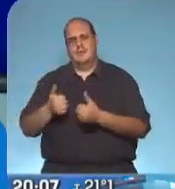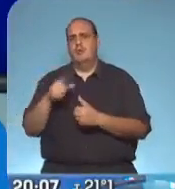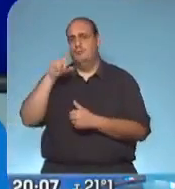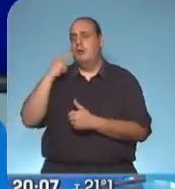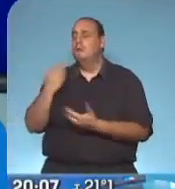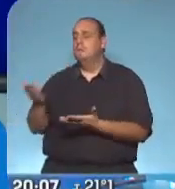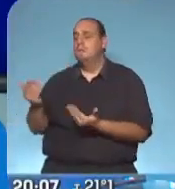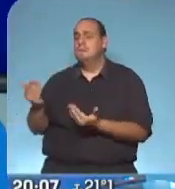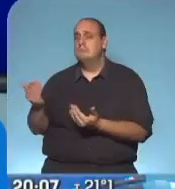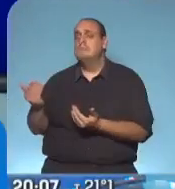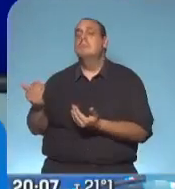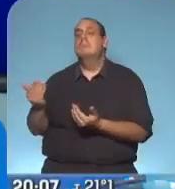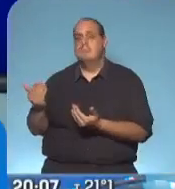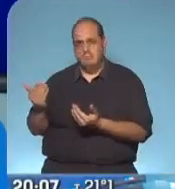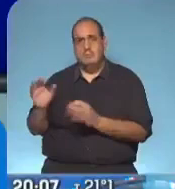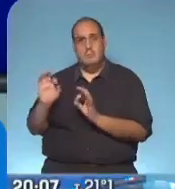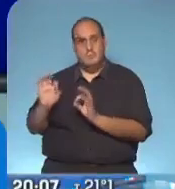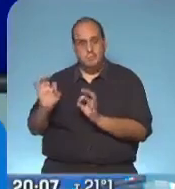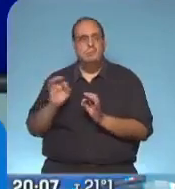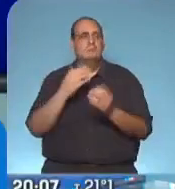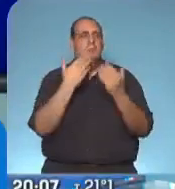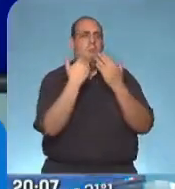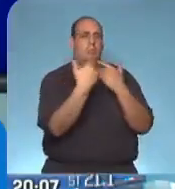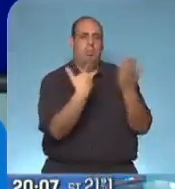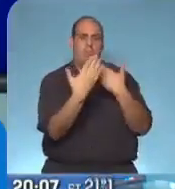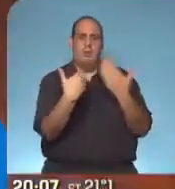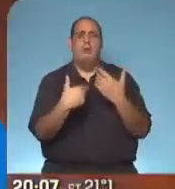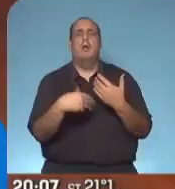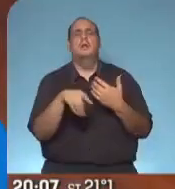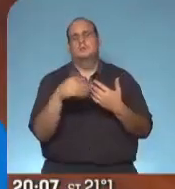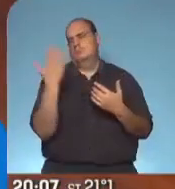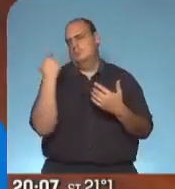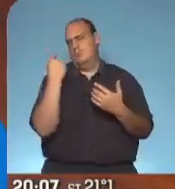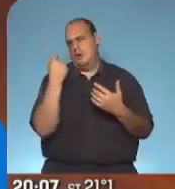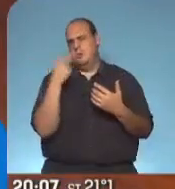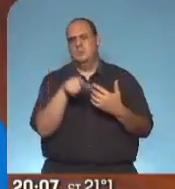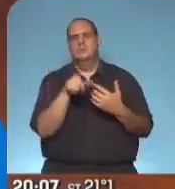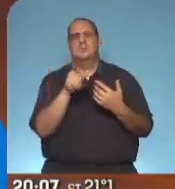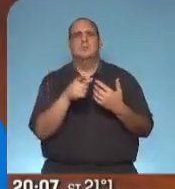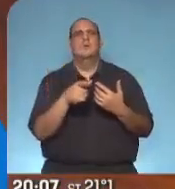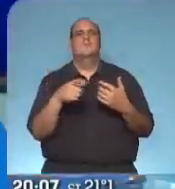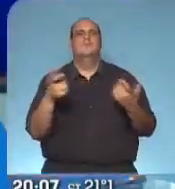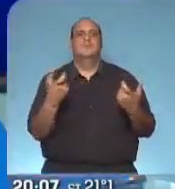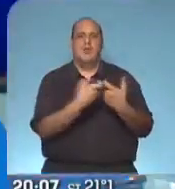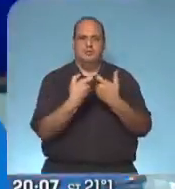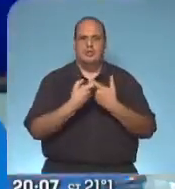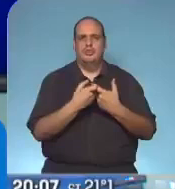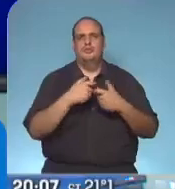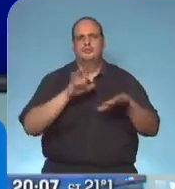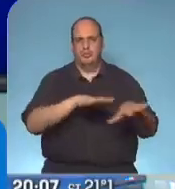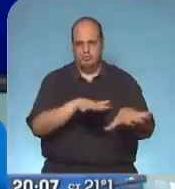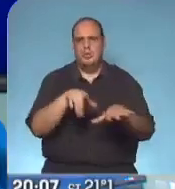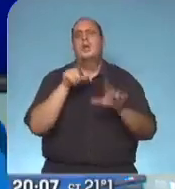Alberto Fernández para luego, Lucía Isikoff, dialogar. Lo ha hecho hasta hace un rato nada más con organizaciones sociales, con su gabinete y